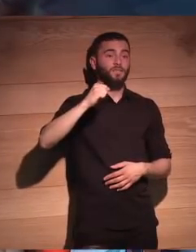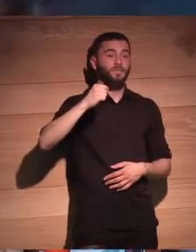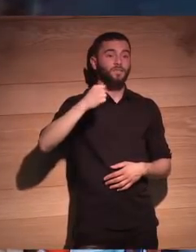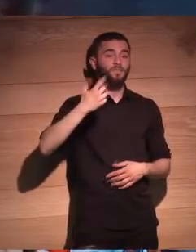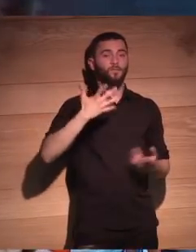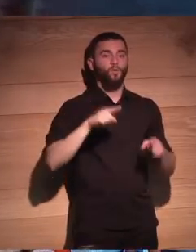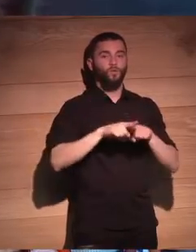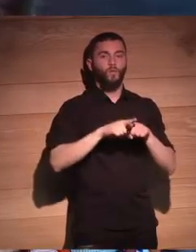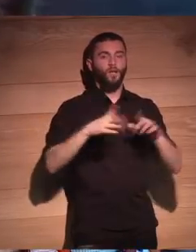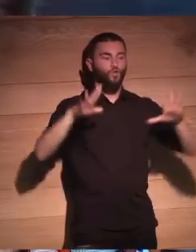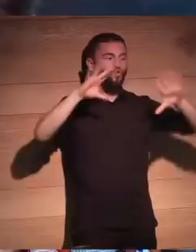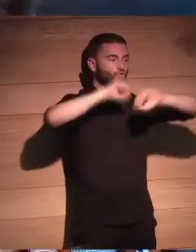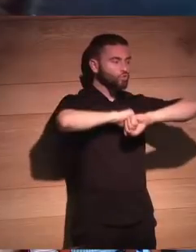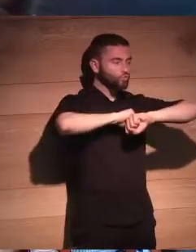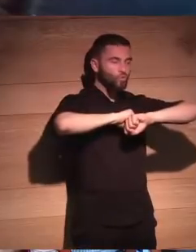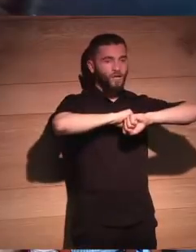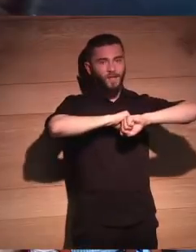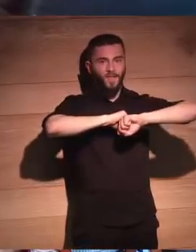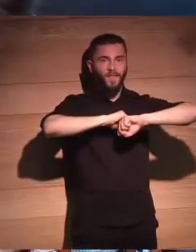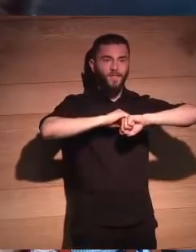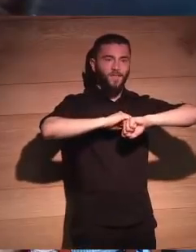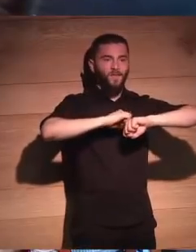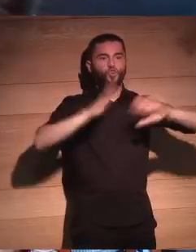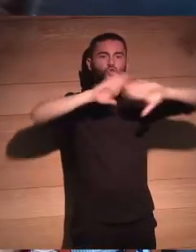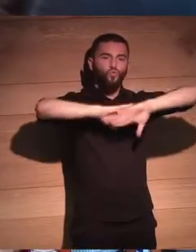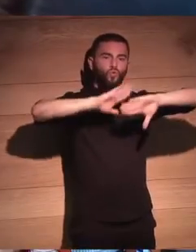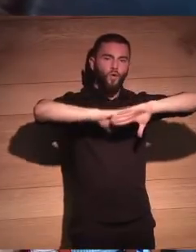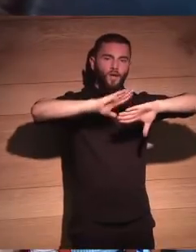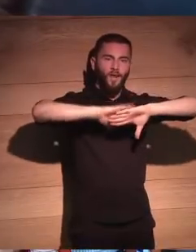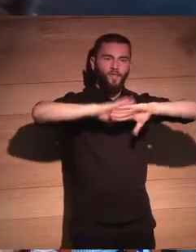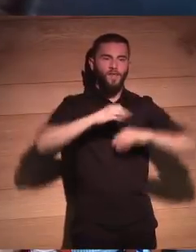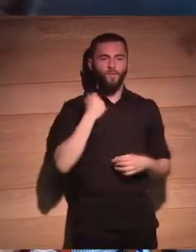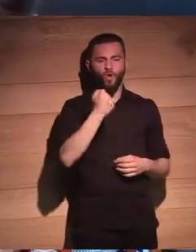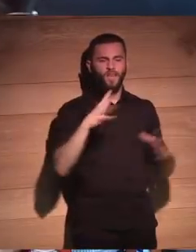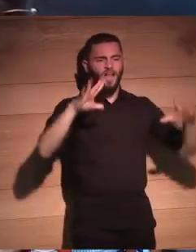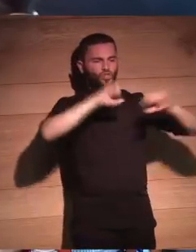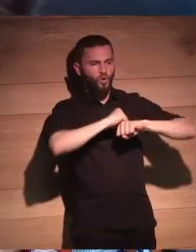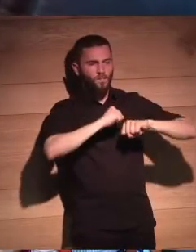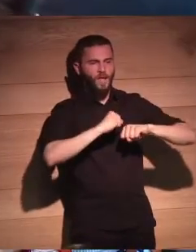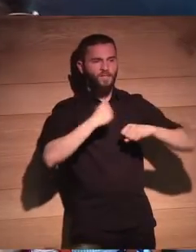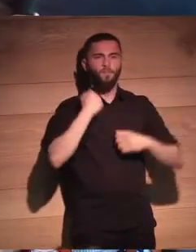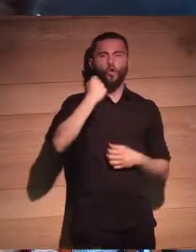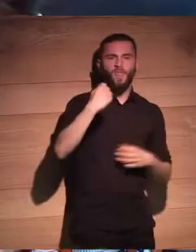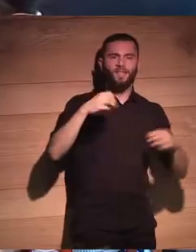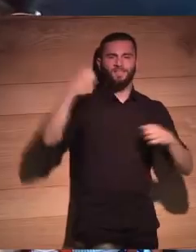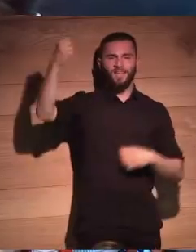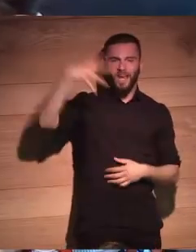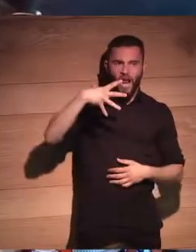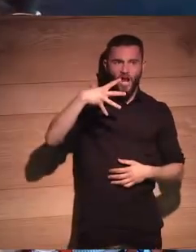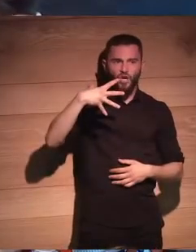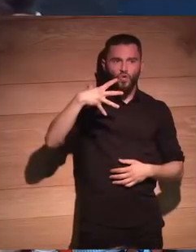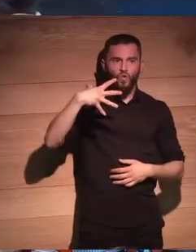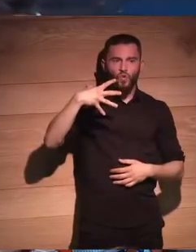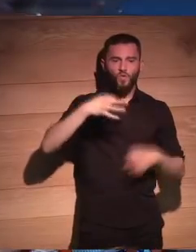de nocturnidad que hay siempre en el mundo de la batalla final entre los poderes de las sombras y los poderes de la luz, ¿no? Que